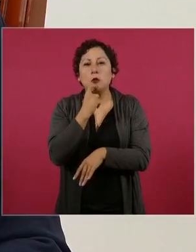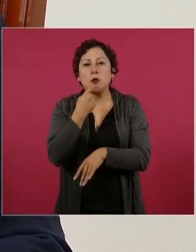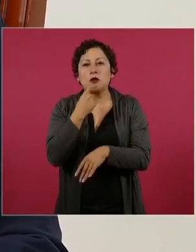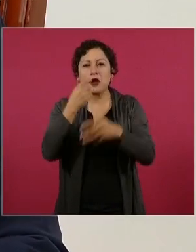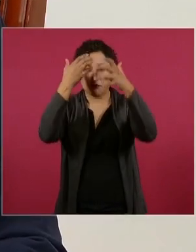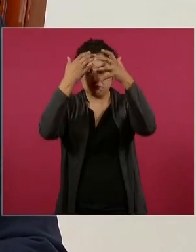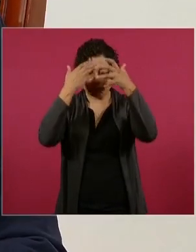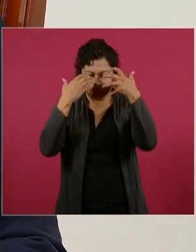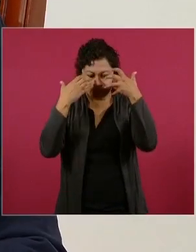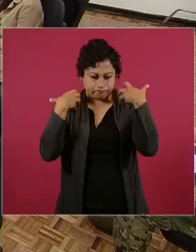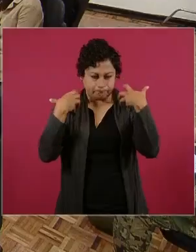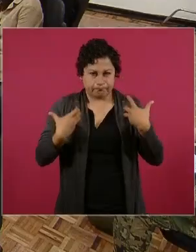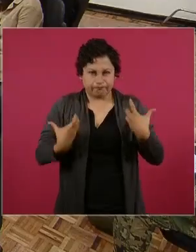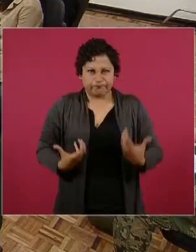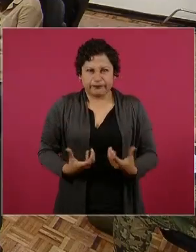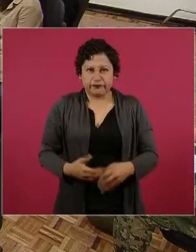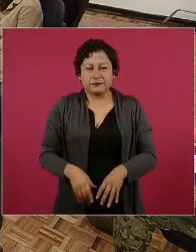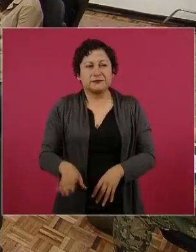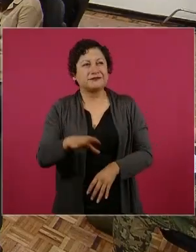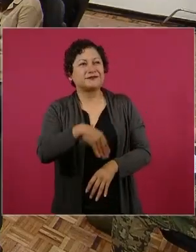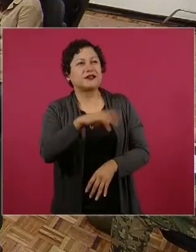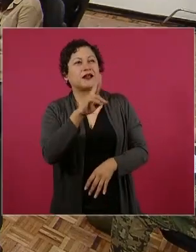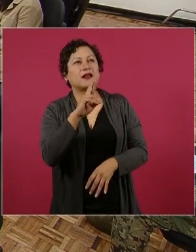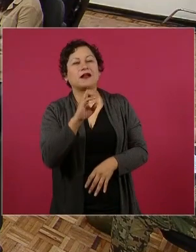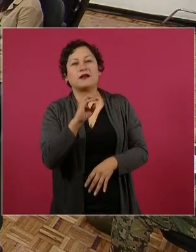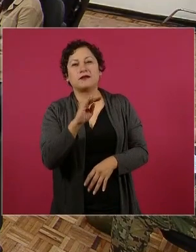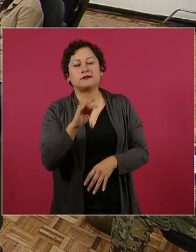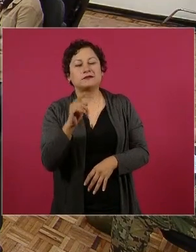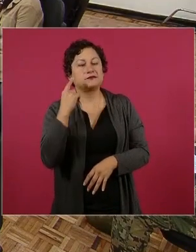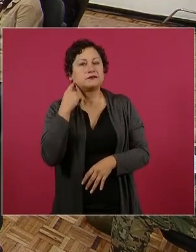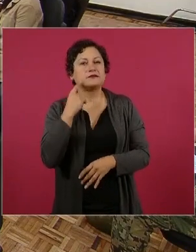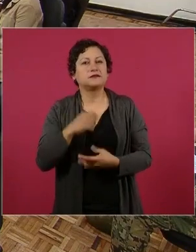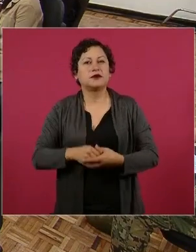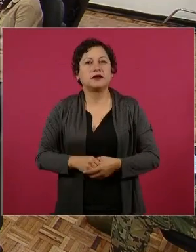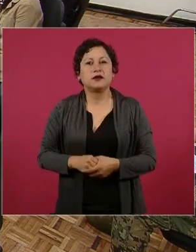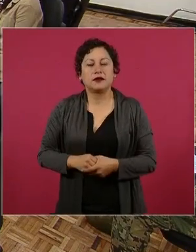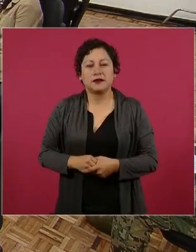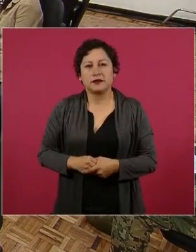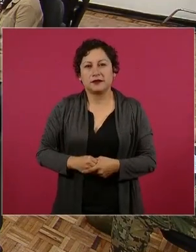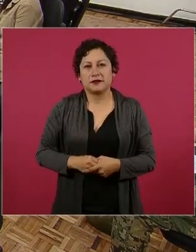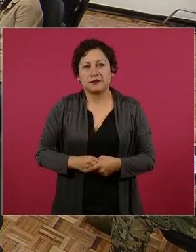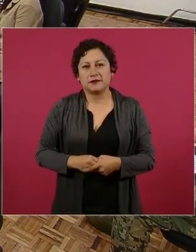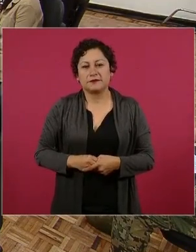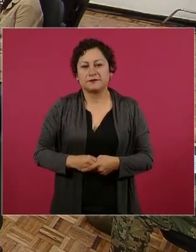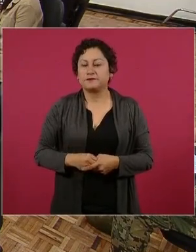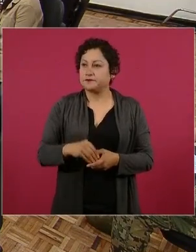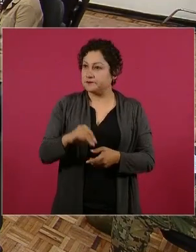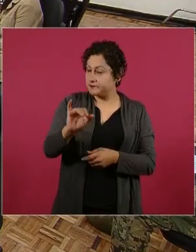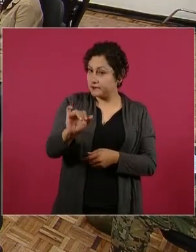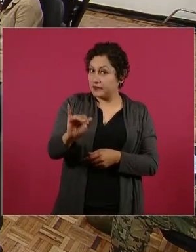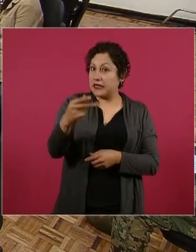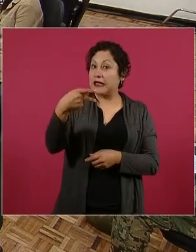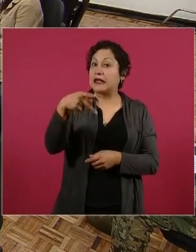Pero era Robocop el primer policía, que digamos que tenía toda esa parafernalia tecnológica. Pero habían